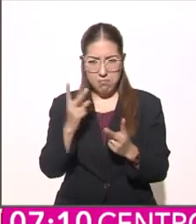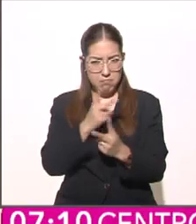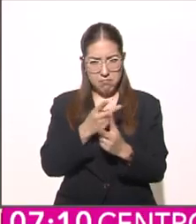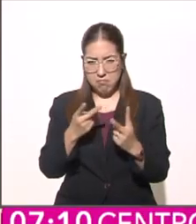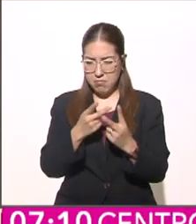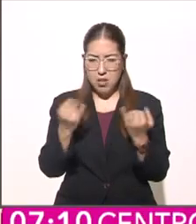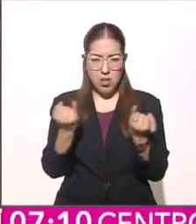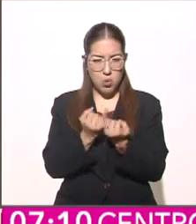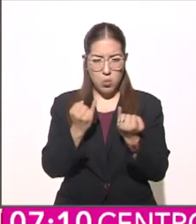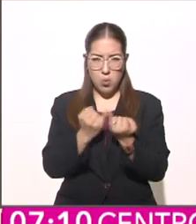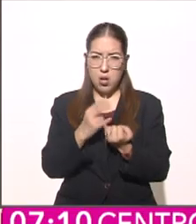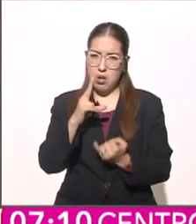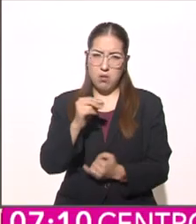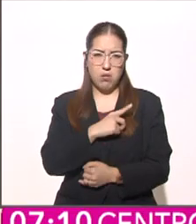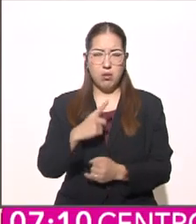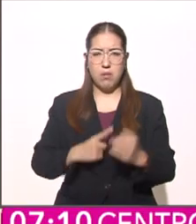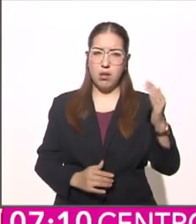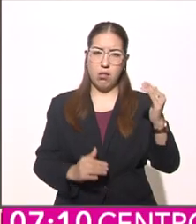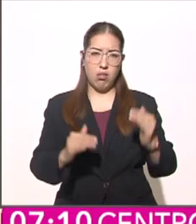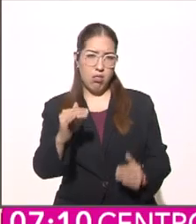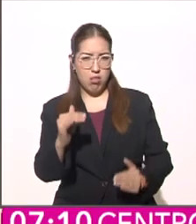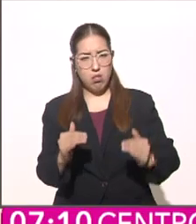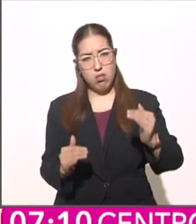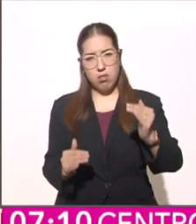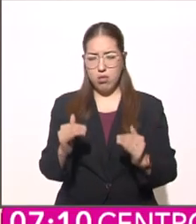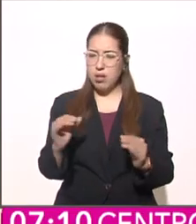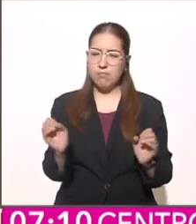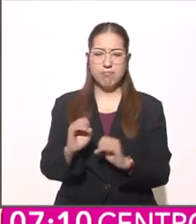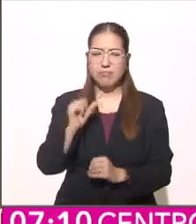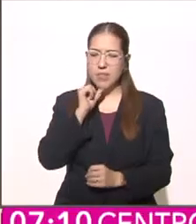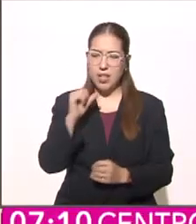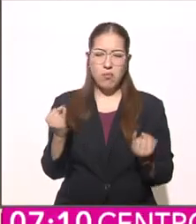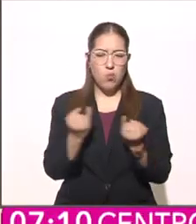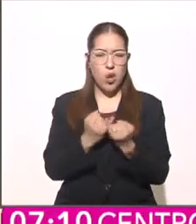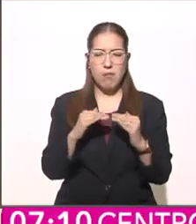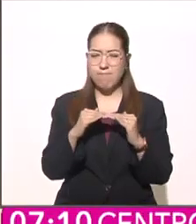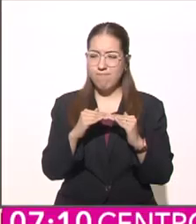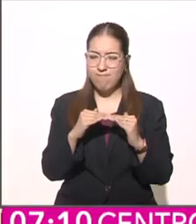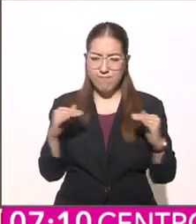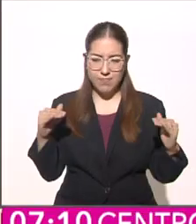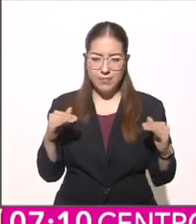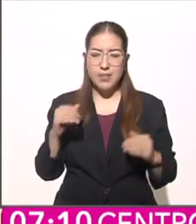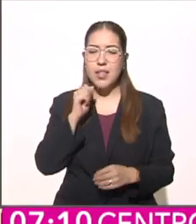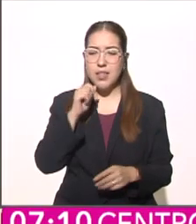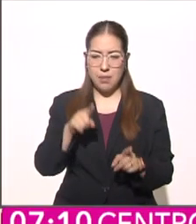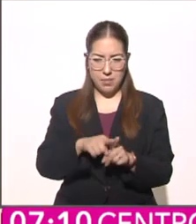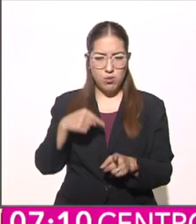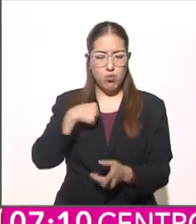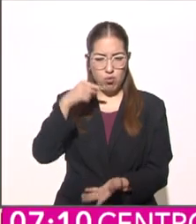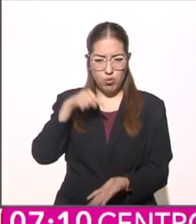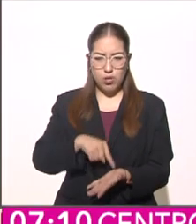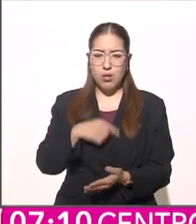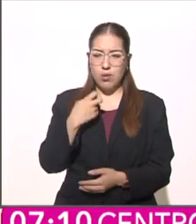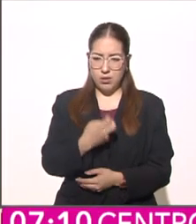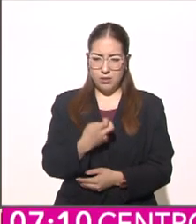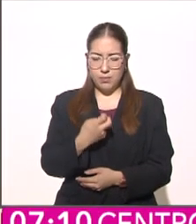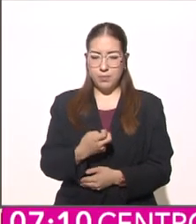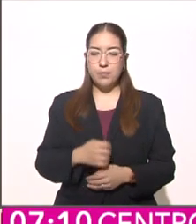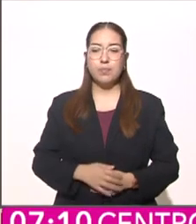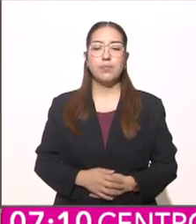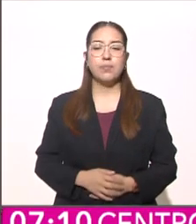se incline de antemano a alguno de los lados. Y creo esto a pesar de